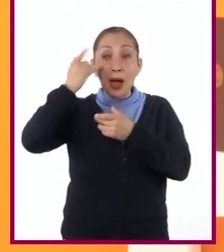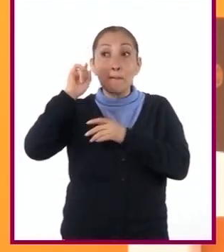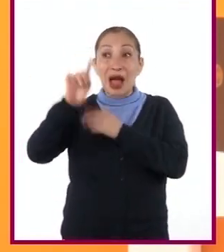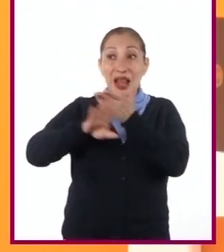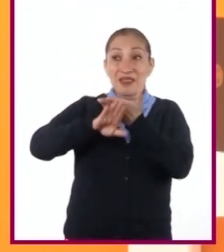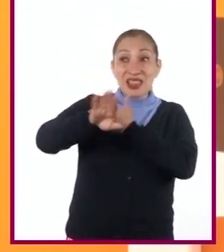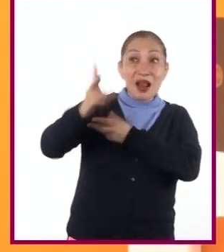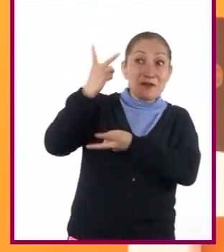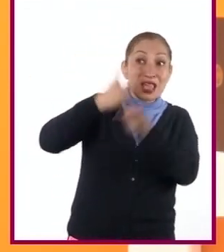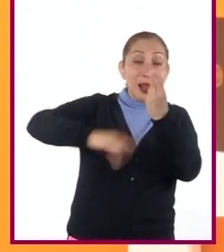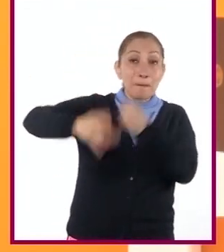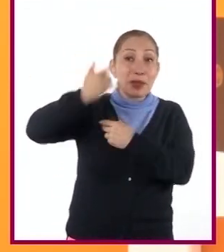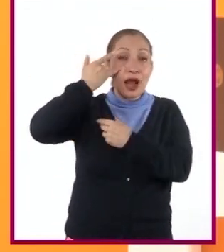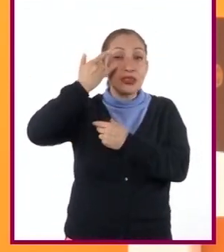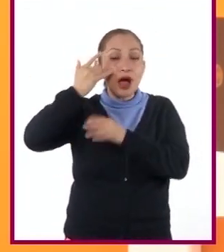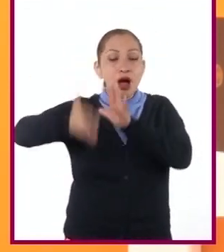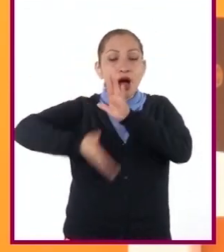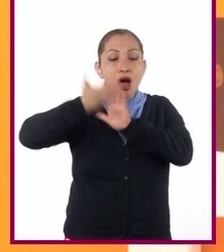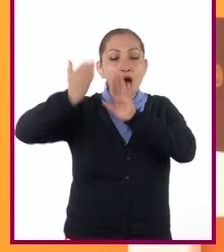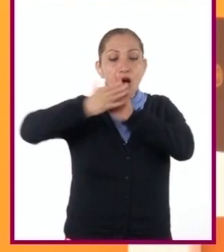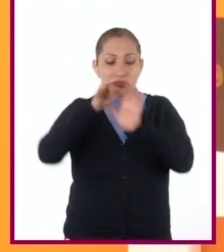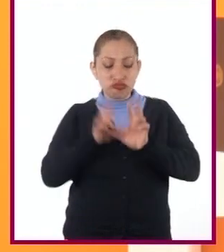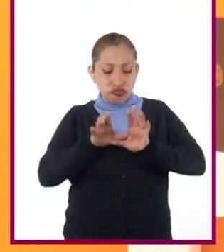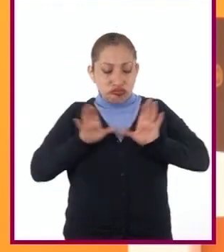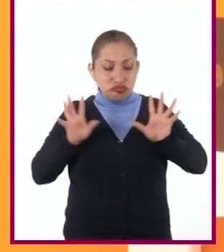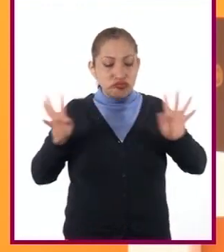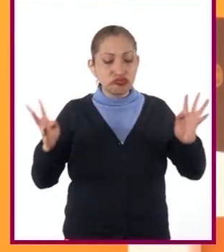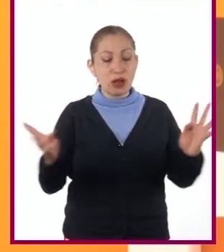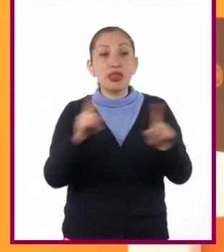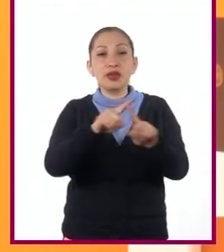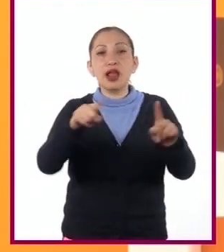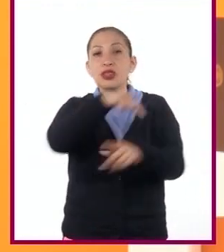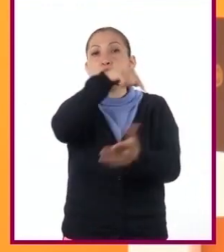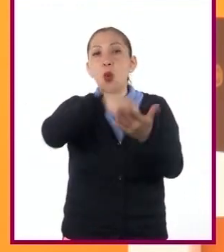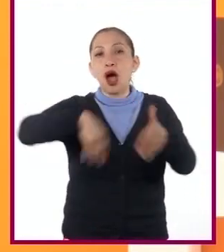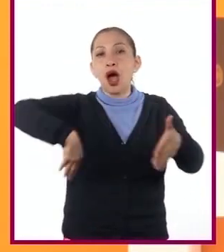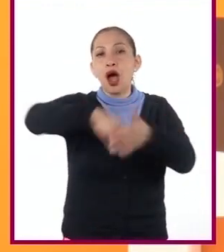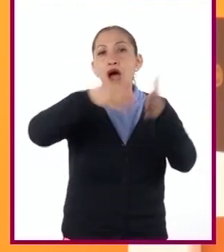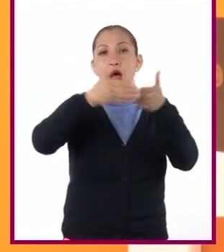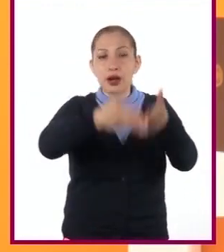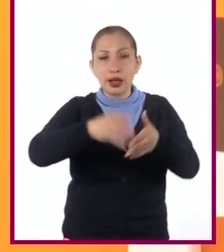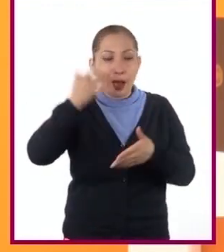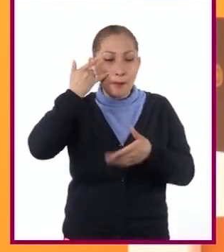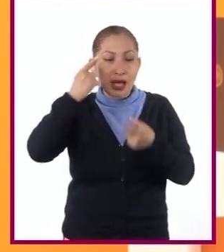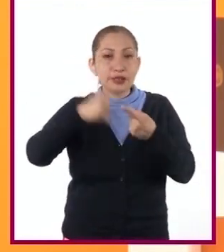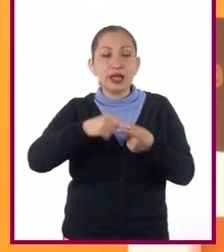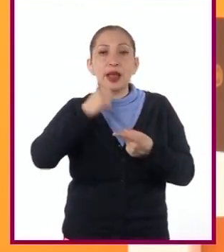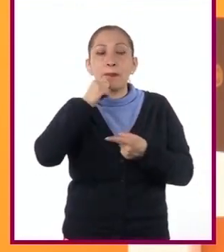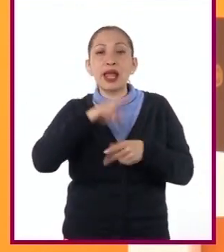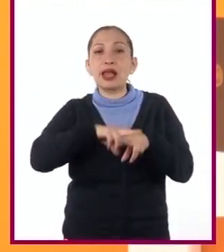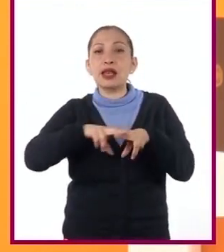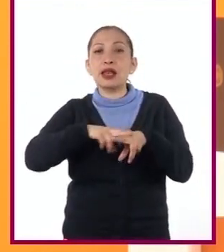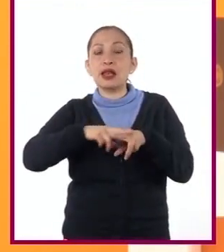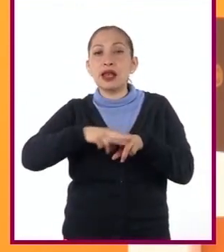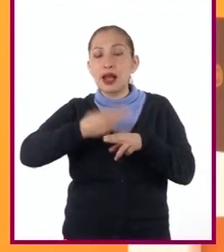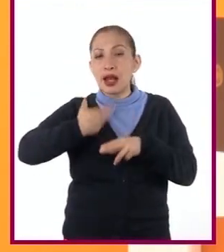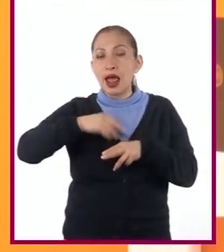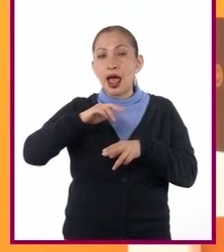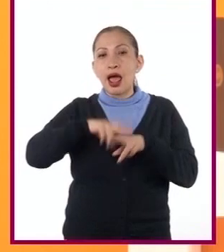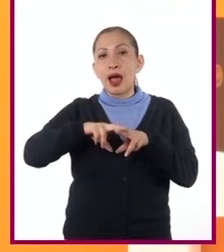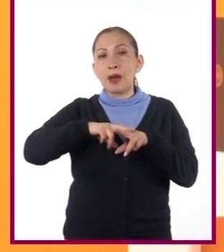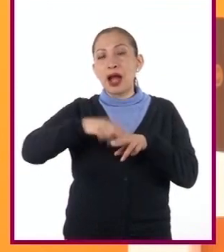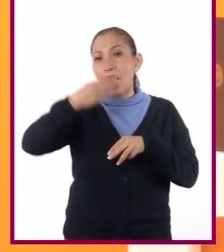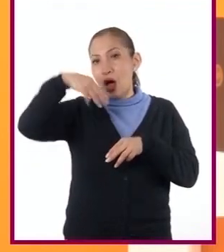asaltados por piratas, se construyeron fuertes en diferentes puertos como en Campeche y en La Habana, Cuba.